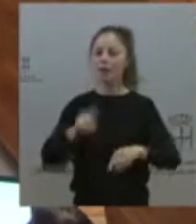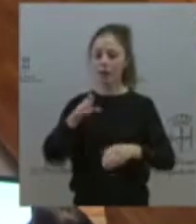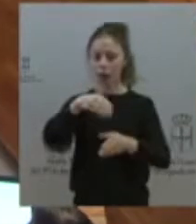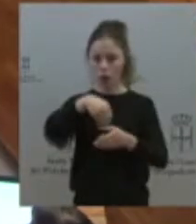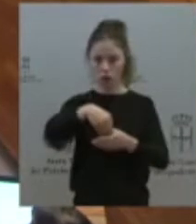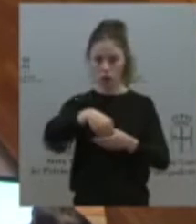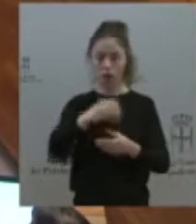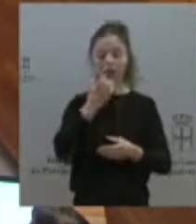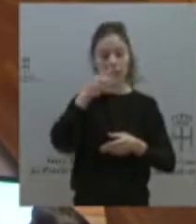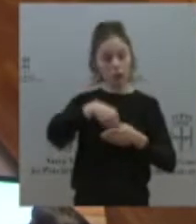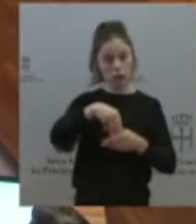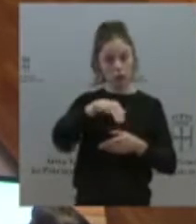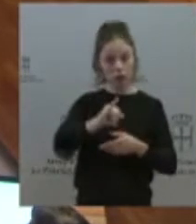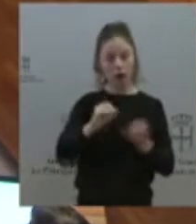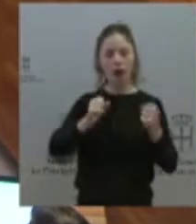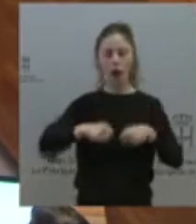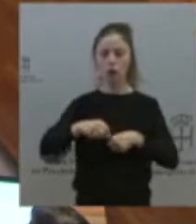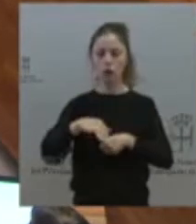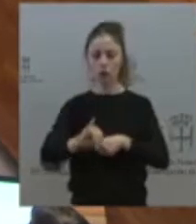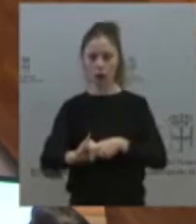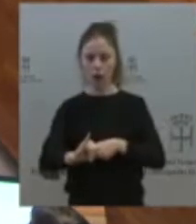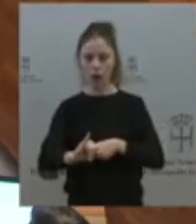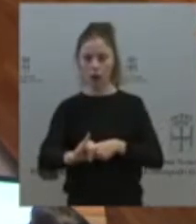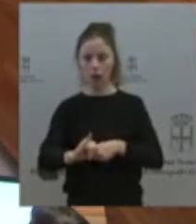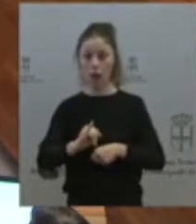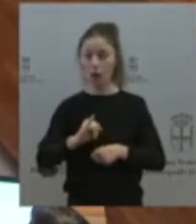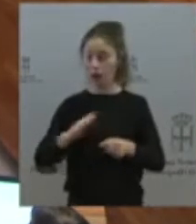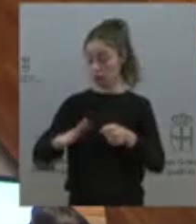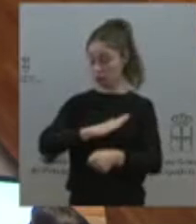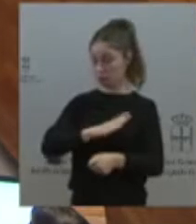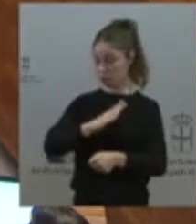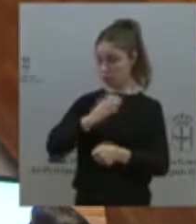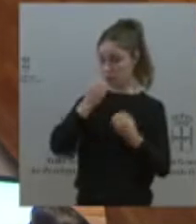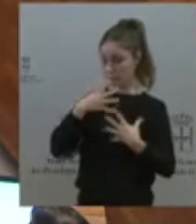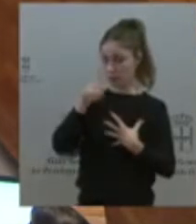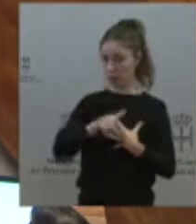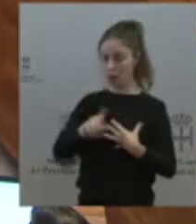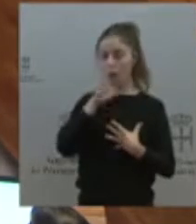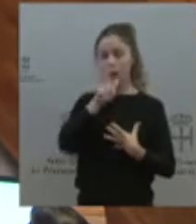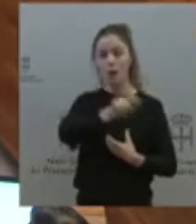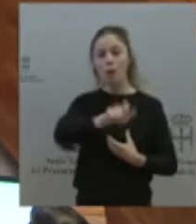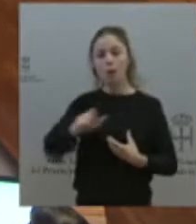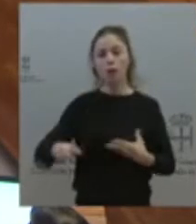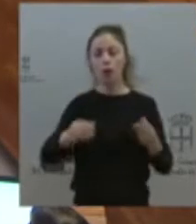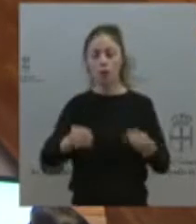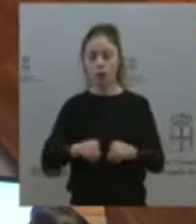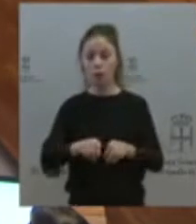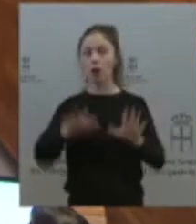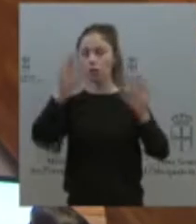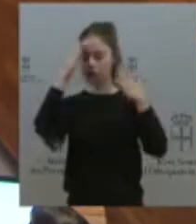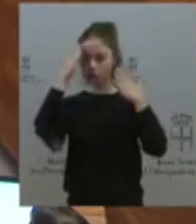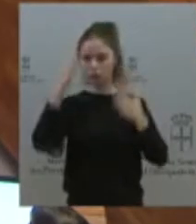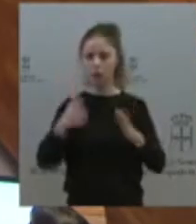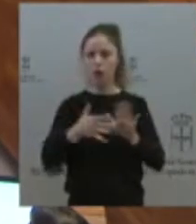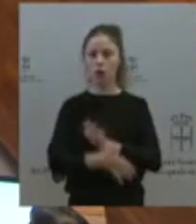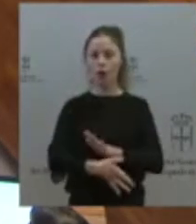convenga tácticamente o no tácticamente. Y por eso mucha gente se echaba las manos a la cabeza y decía, ¿cómo acuerdan un presupuesto antes de unas elecciones? Y dijimos,